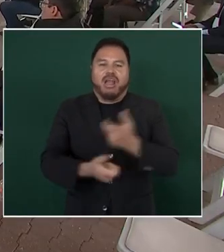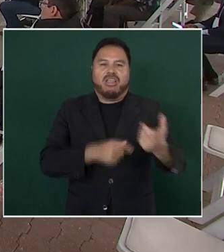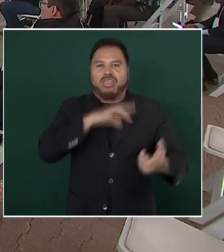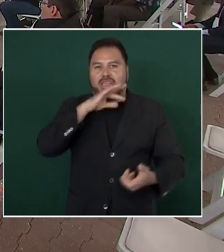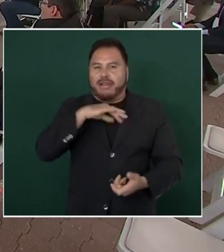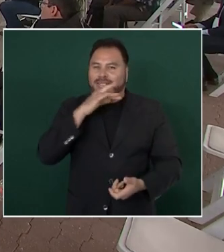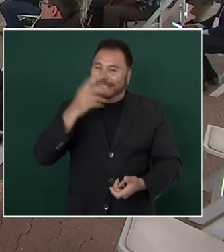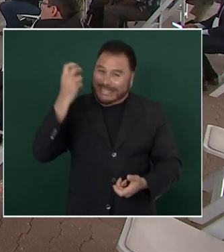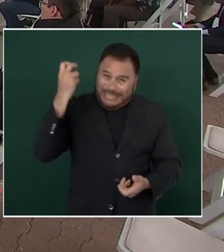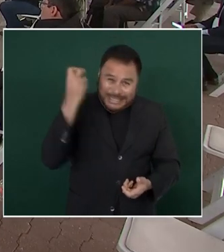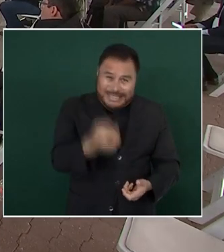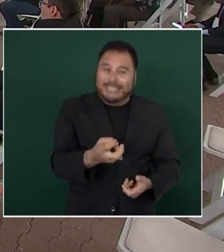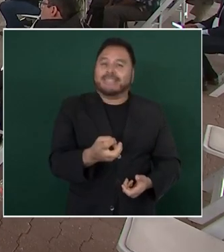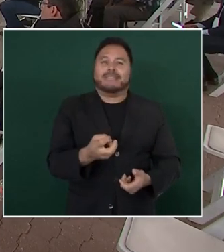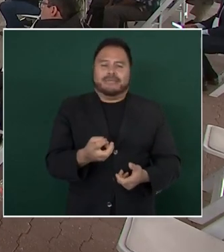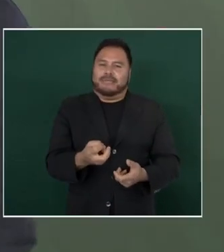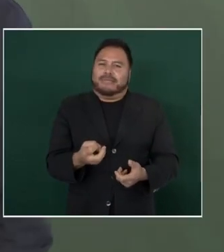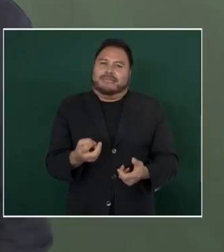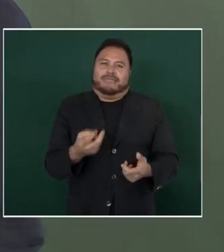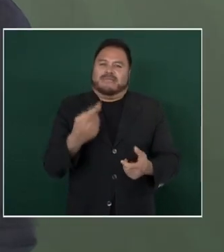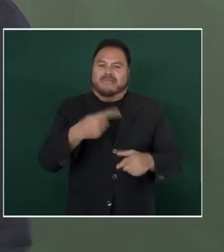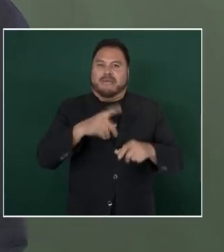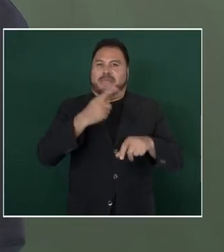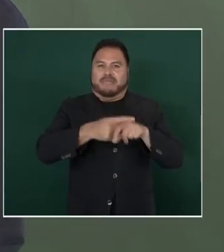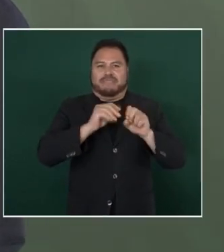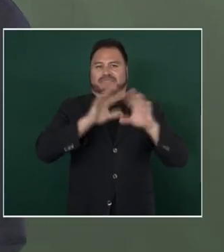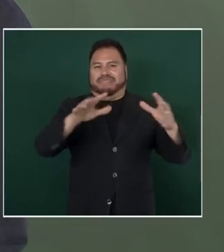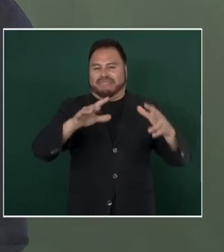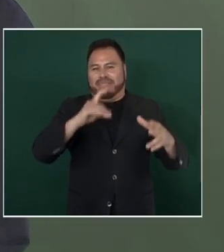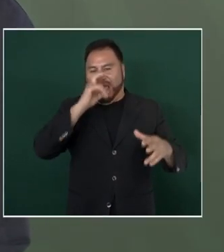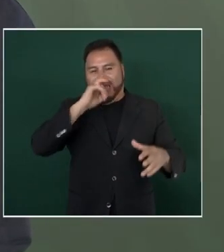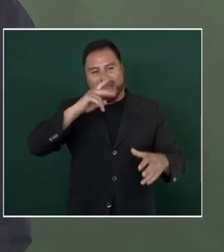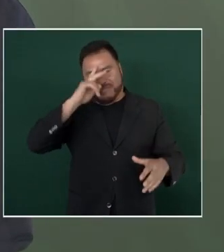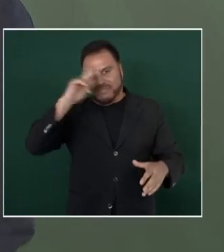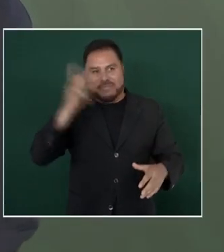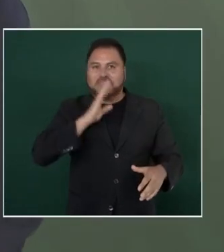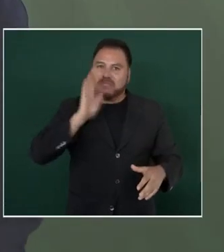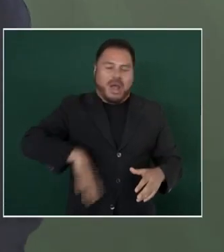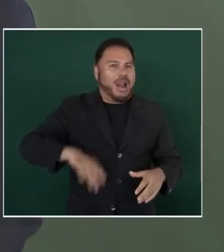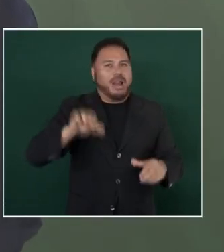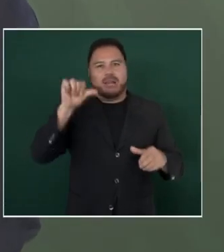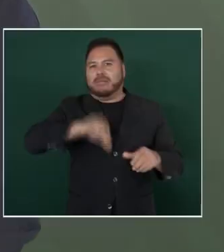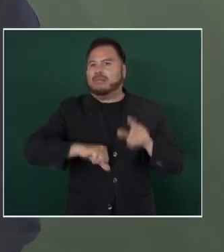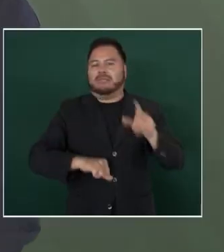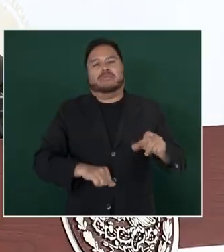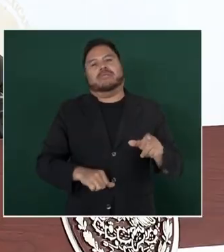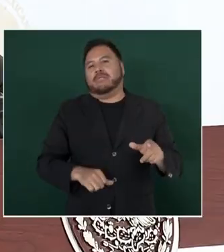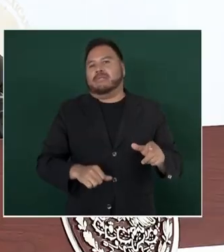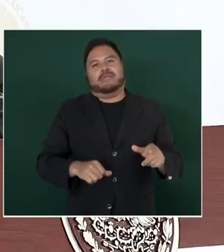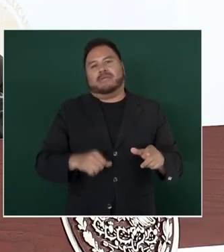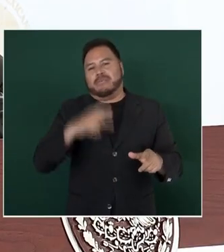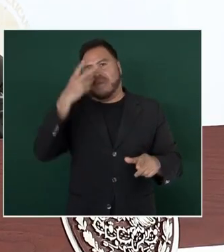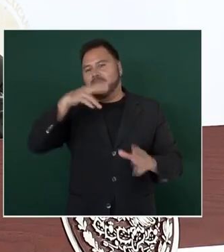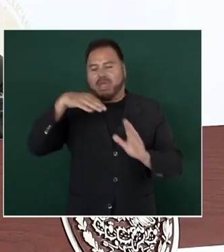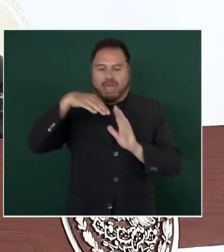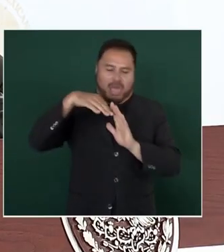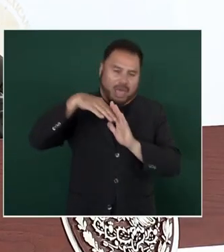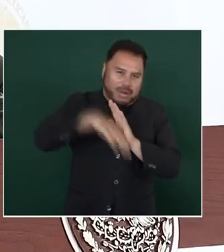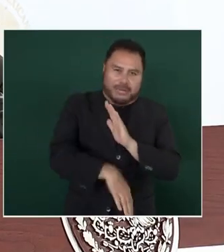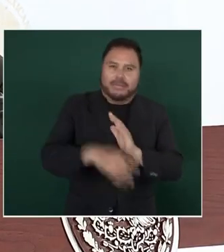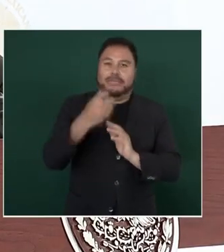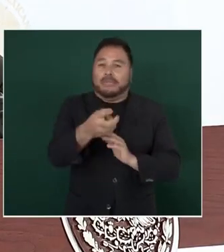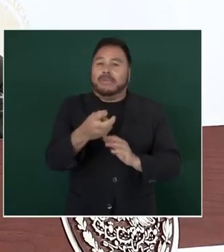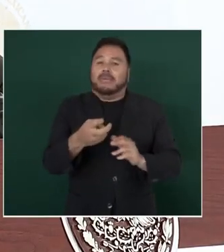Esa no era pandemia, era una peste que estaba acabando al país. Por eso no